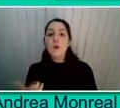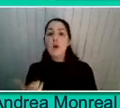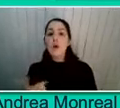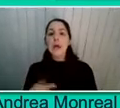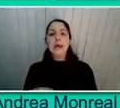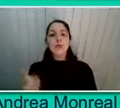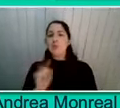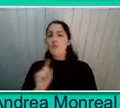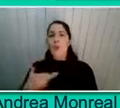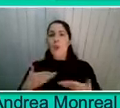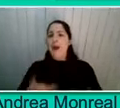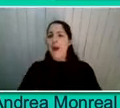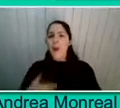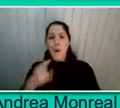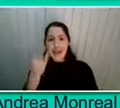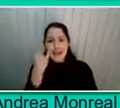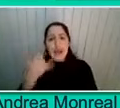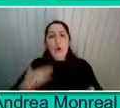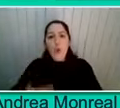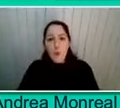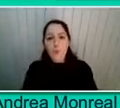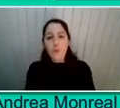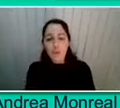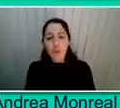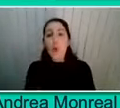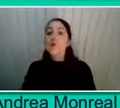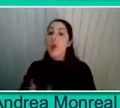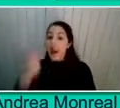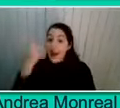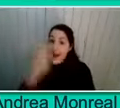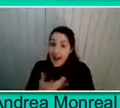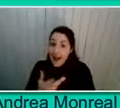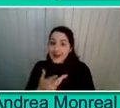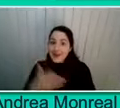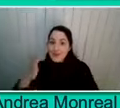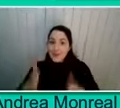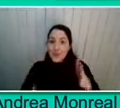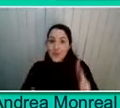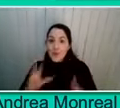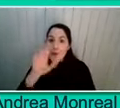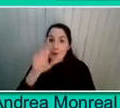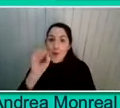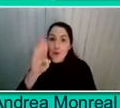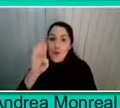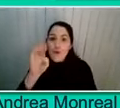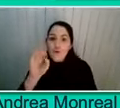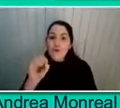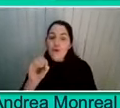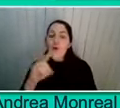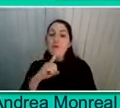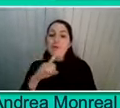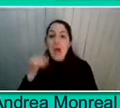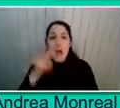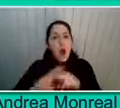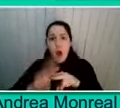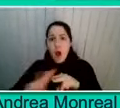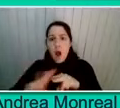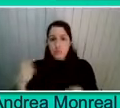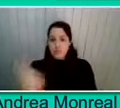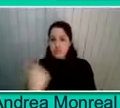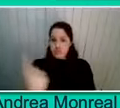robots que hacen eso en forma automática. Y eso nos permitiría aumentar nuestra